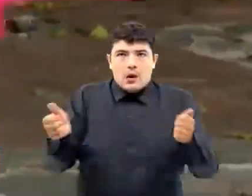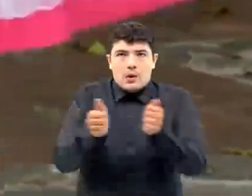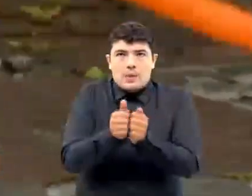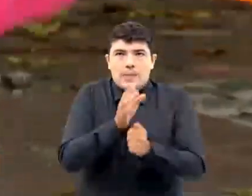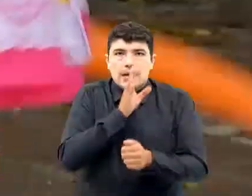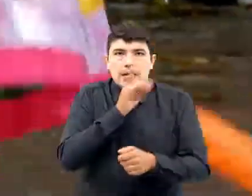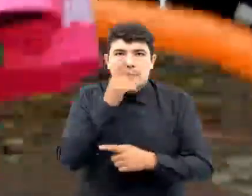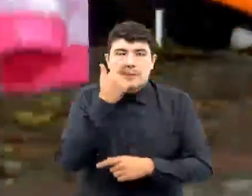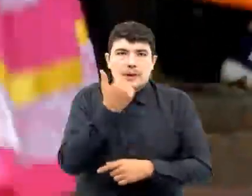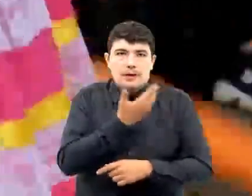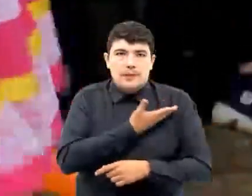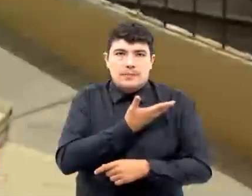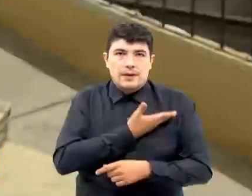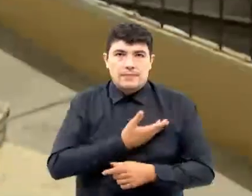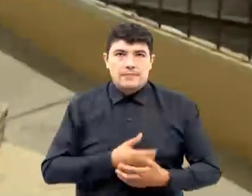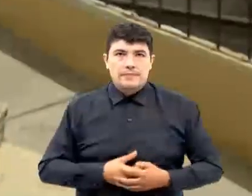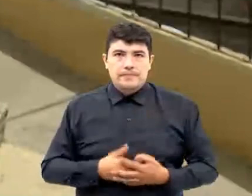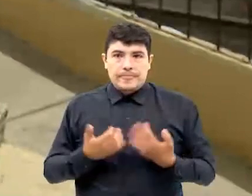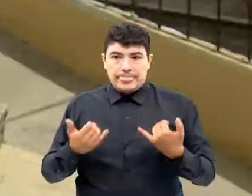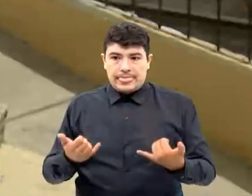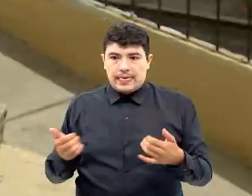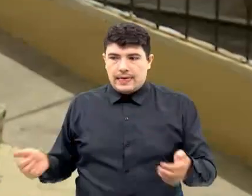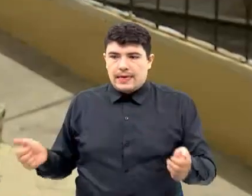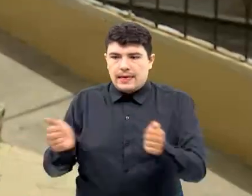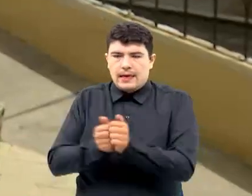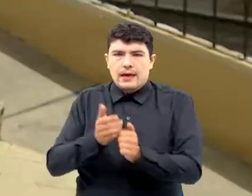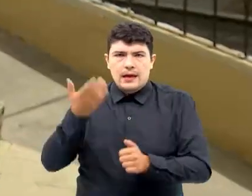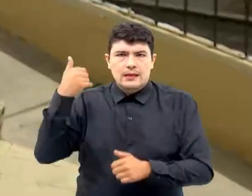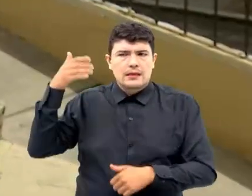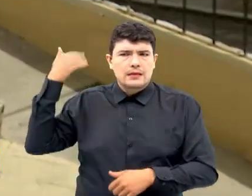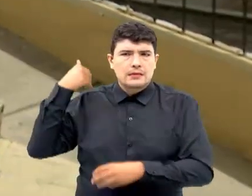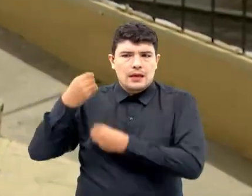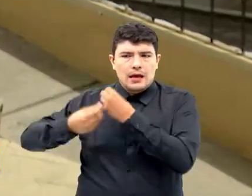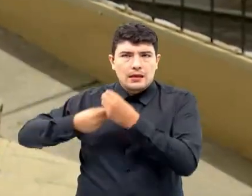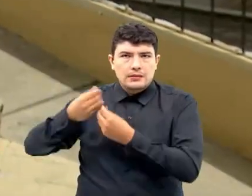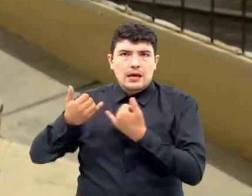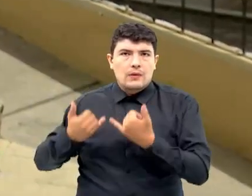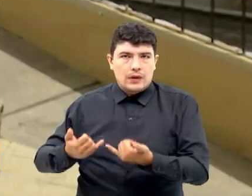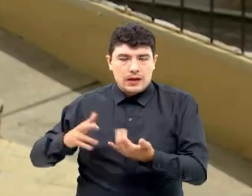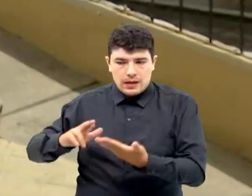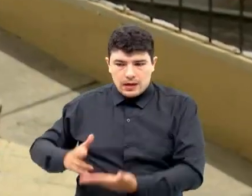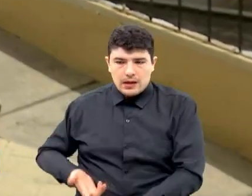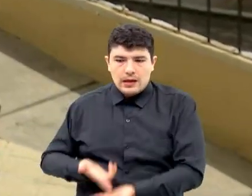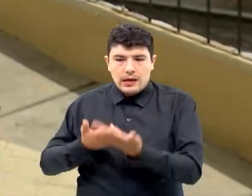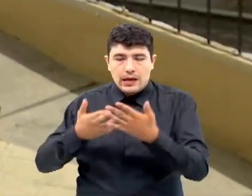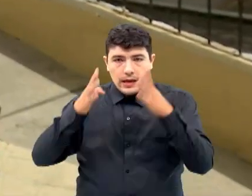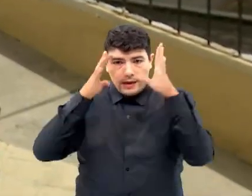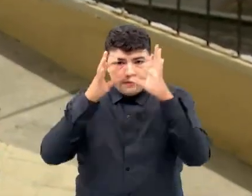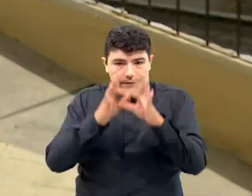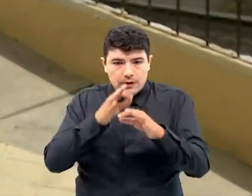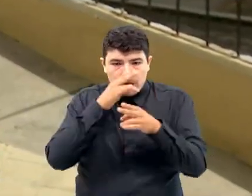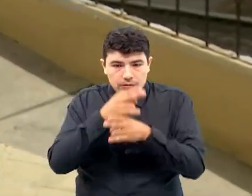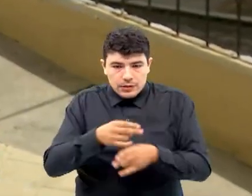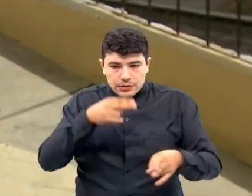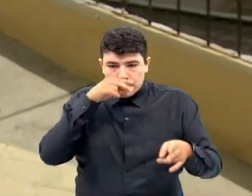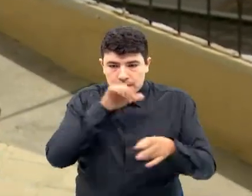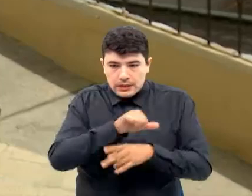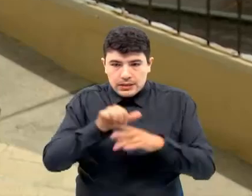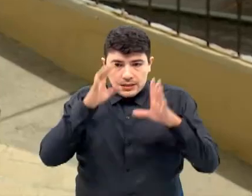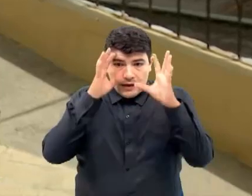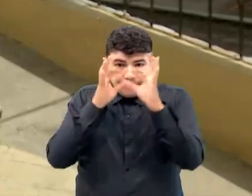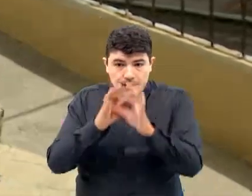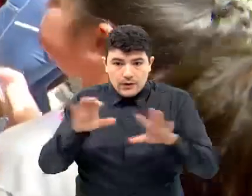familia. Estamos rescatando cosas que se hacían antes. Yo creo que preocuparnos por la niñez, enfocarnos en actividades que